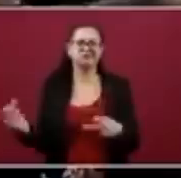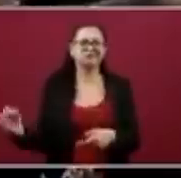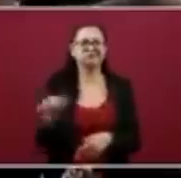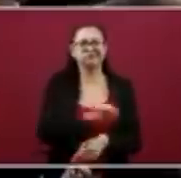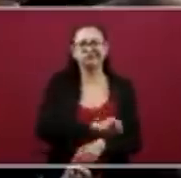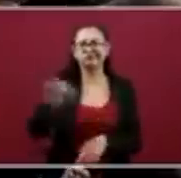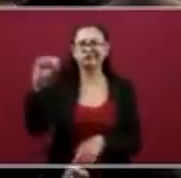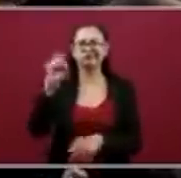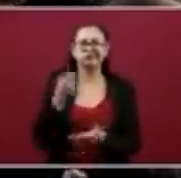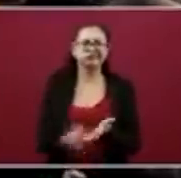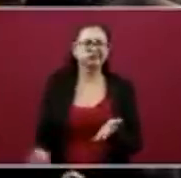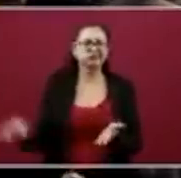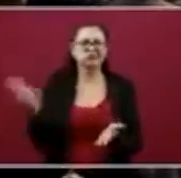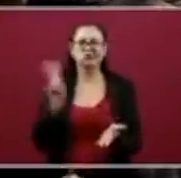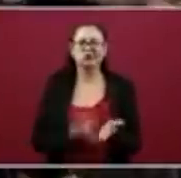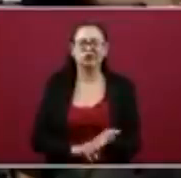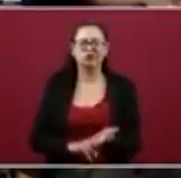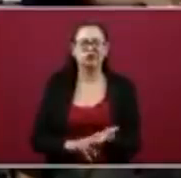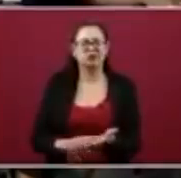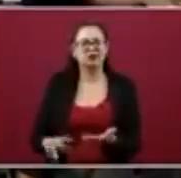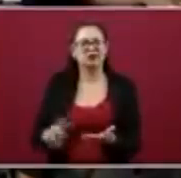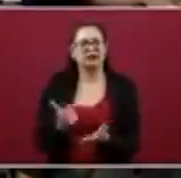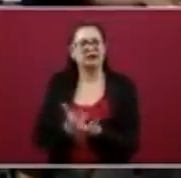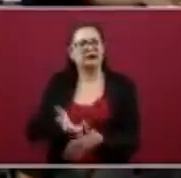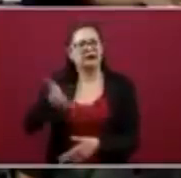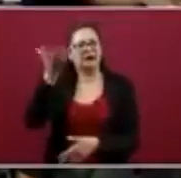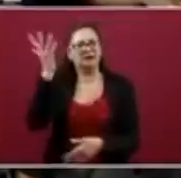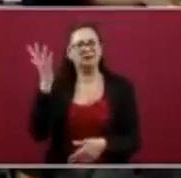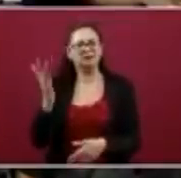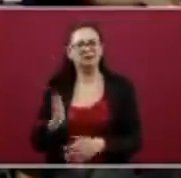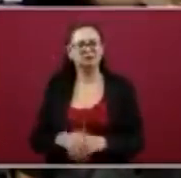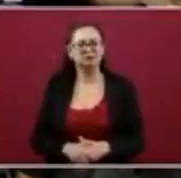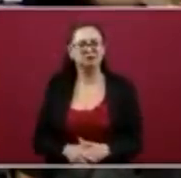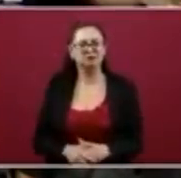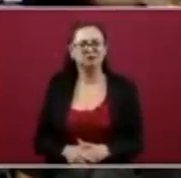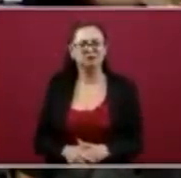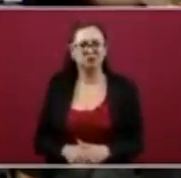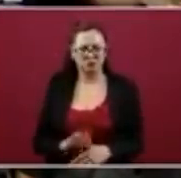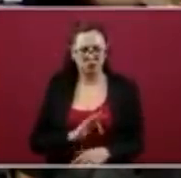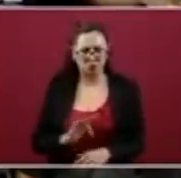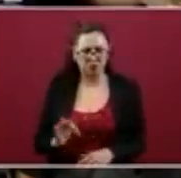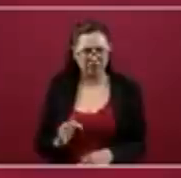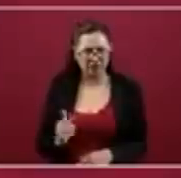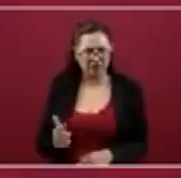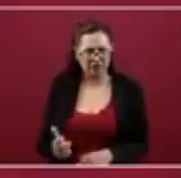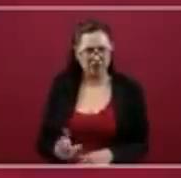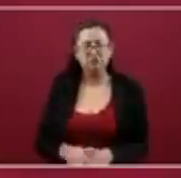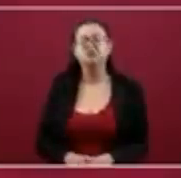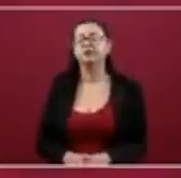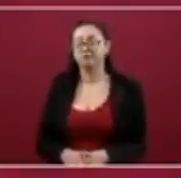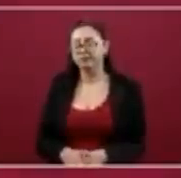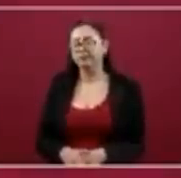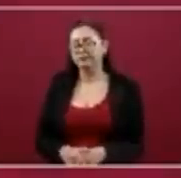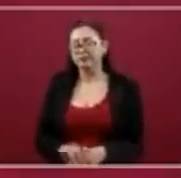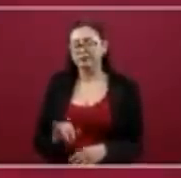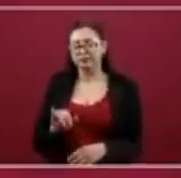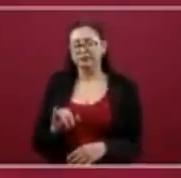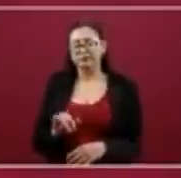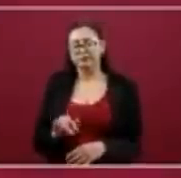a los consumidores en precios exorbitantes, presidente? Sí, y estamos trabajando en eso.